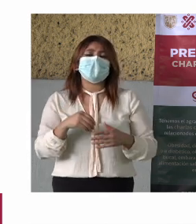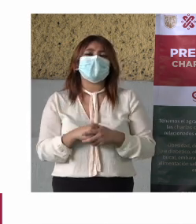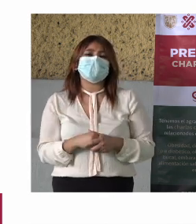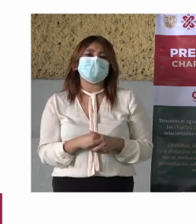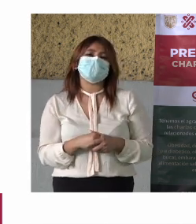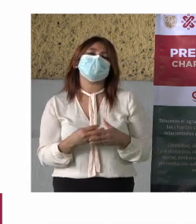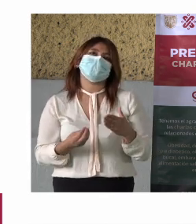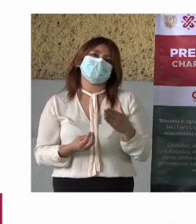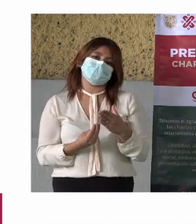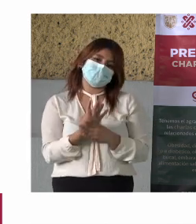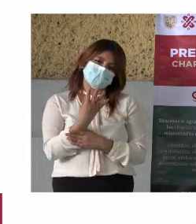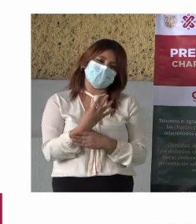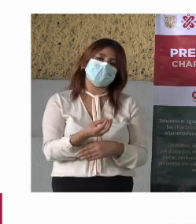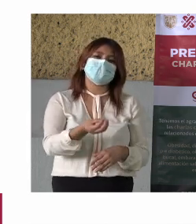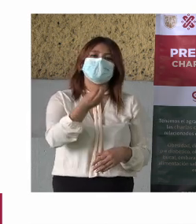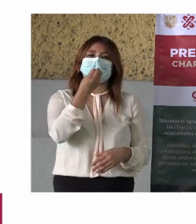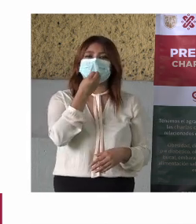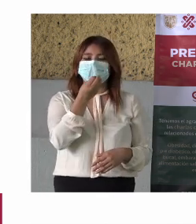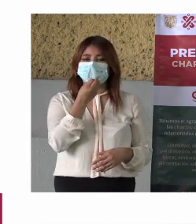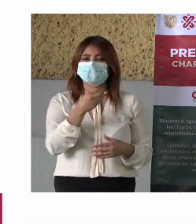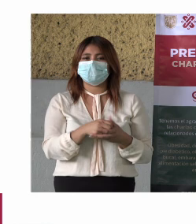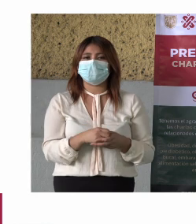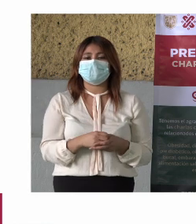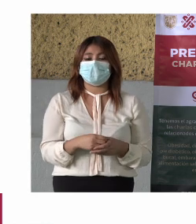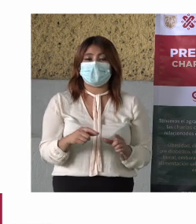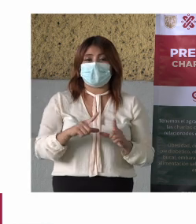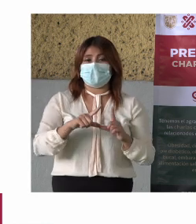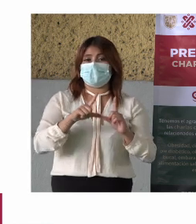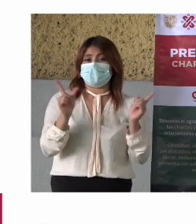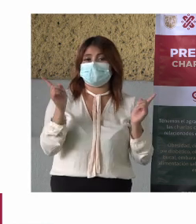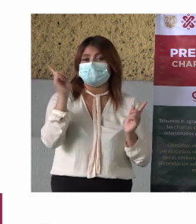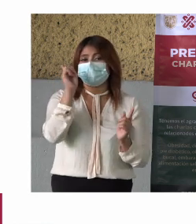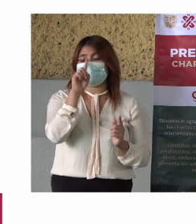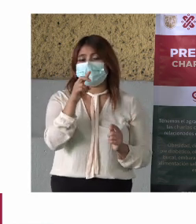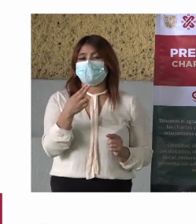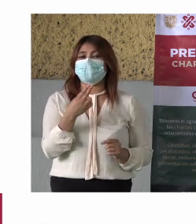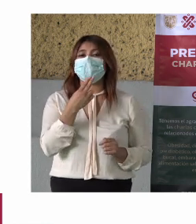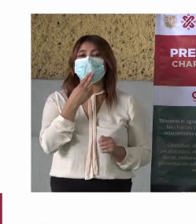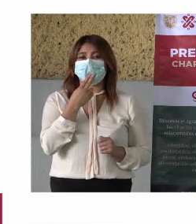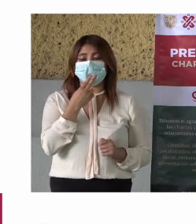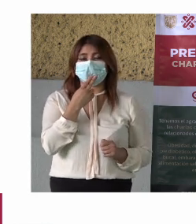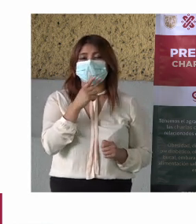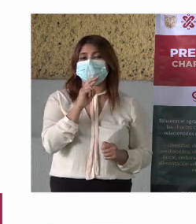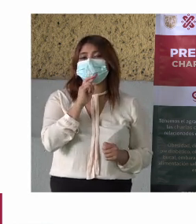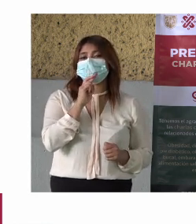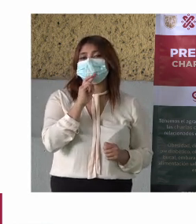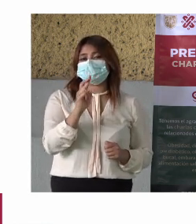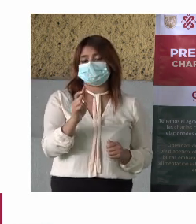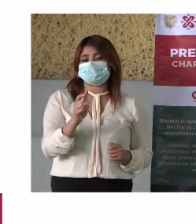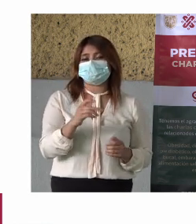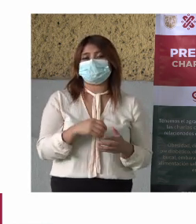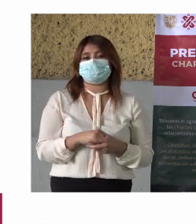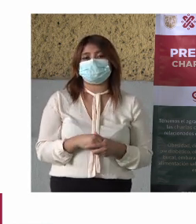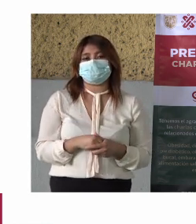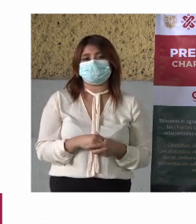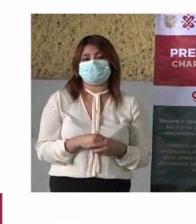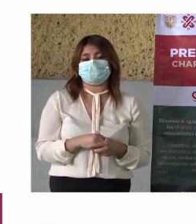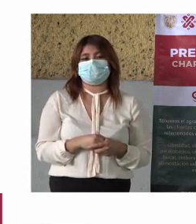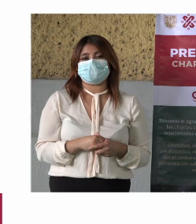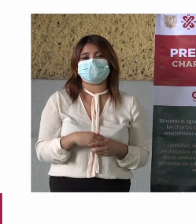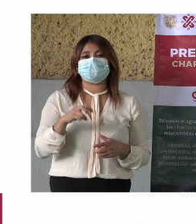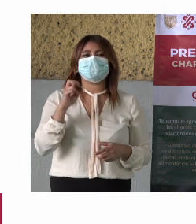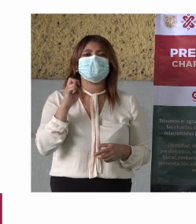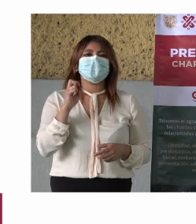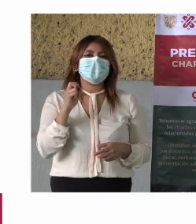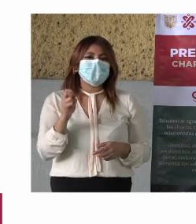que nuevamente, si vuelvo a comer, tengo receptores listos para que funcione y la respuesta en el páncreas sea mucho mayor. Entonces, eso